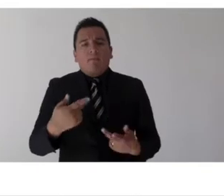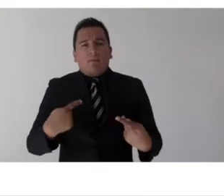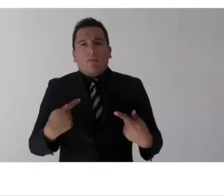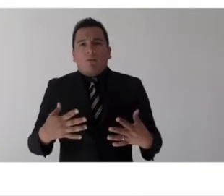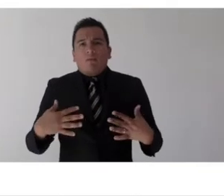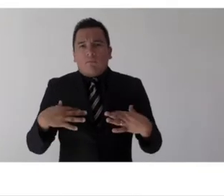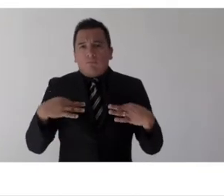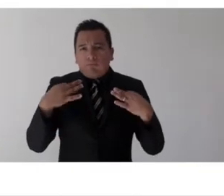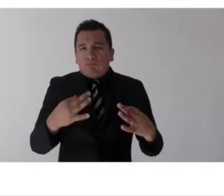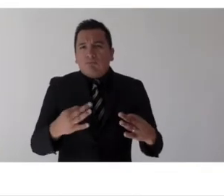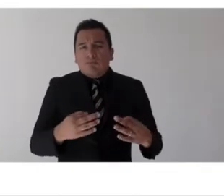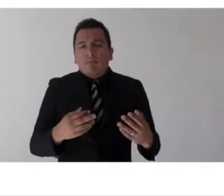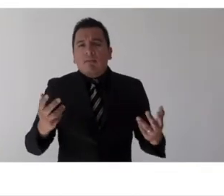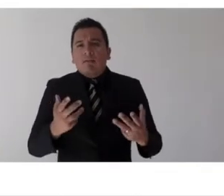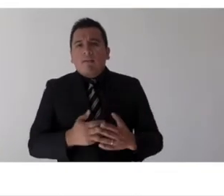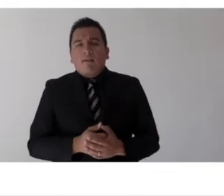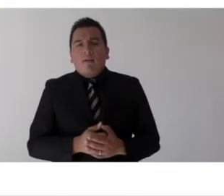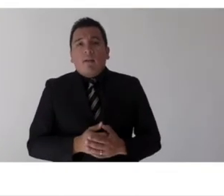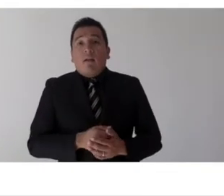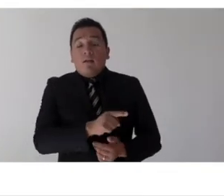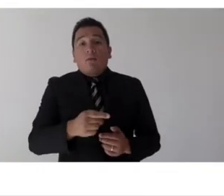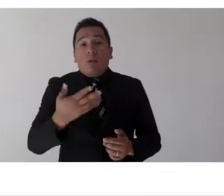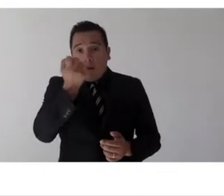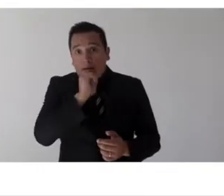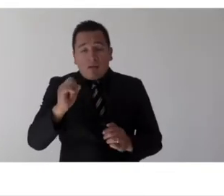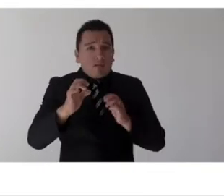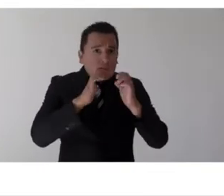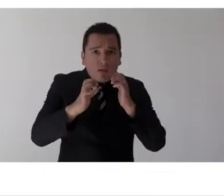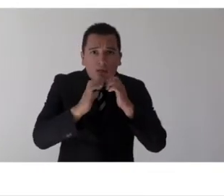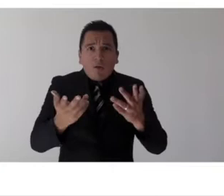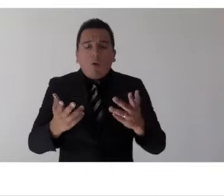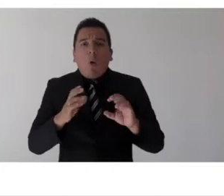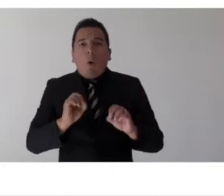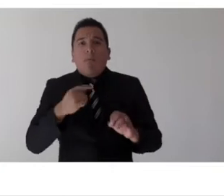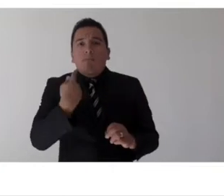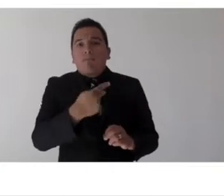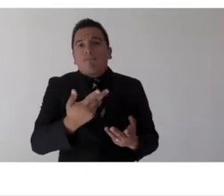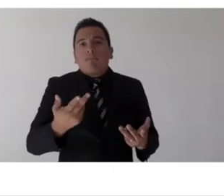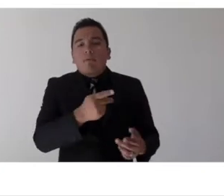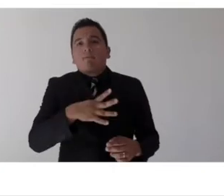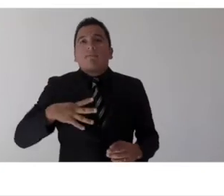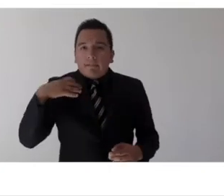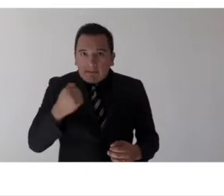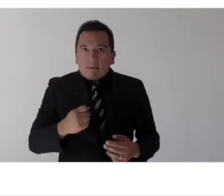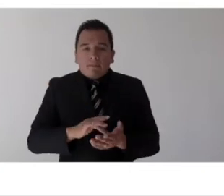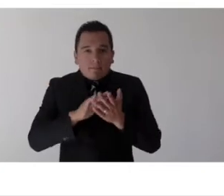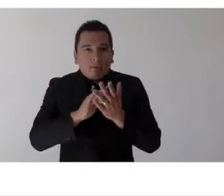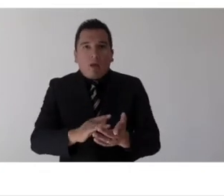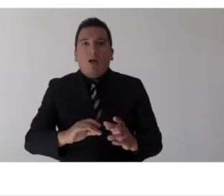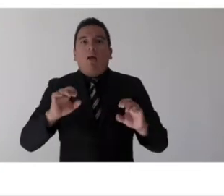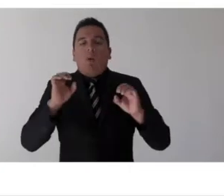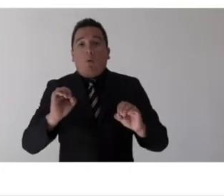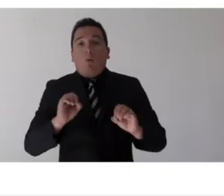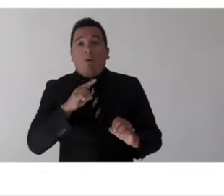distintas características, pero en su mayoría son comunicadores, académicos o activistas. Entonces, por ejemplo, el